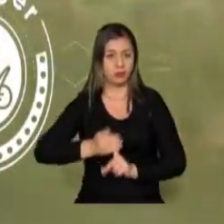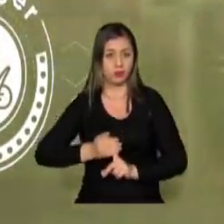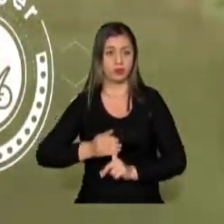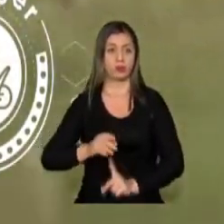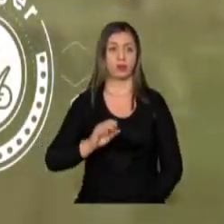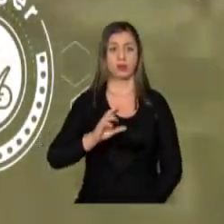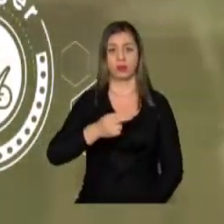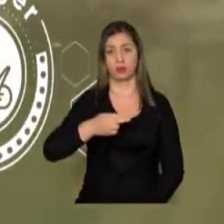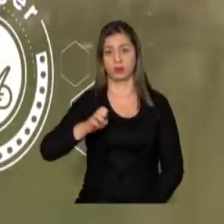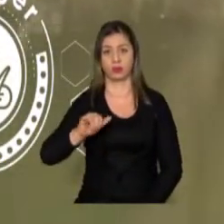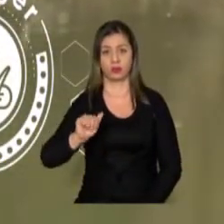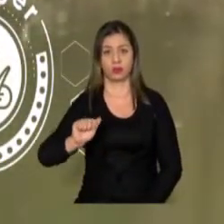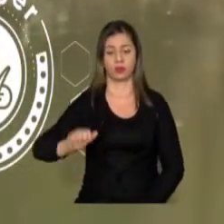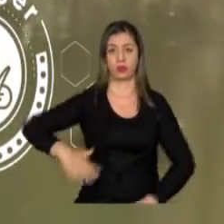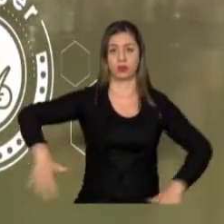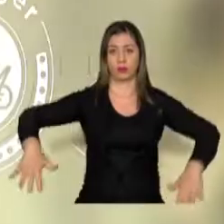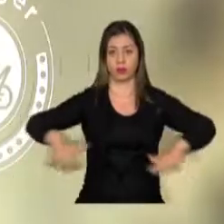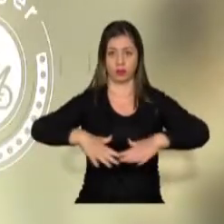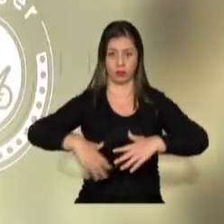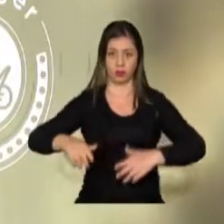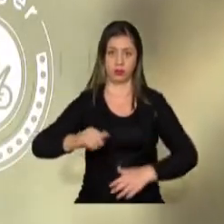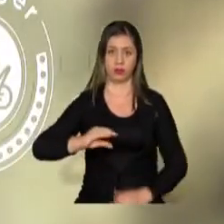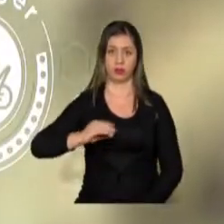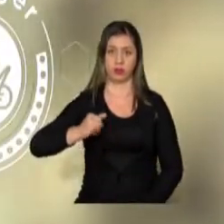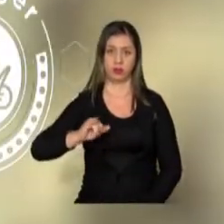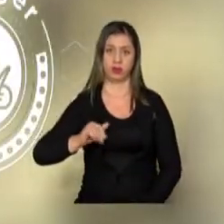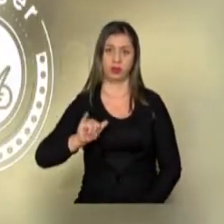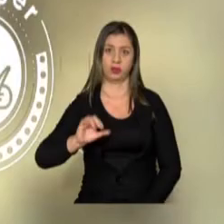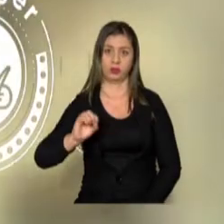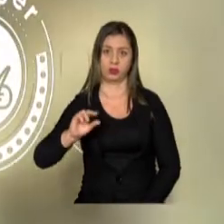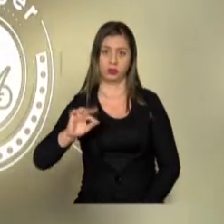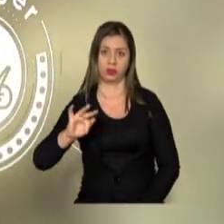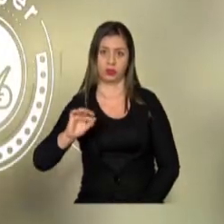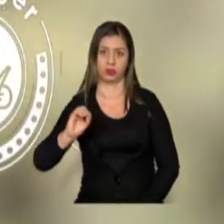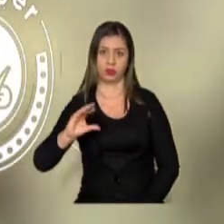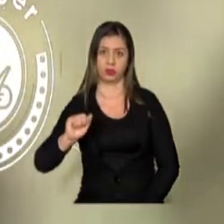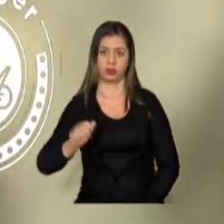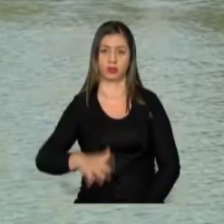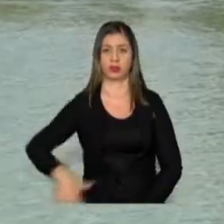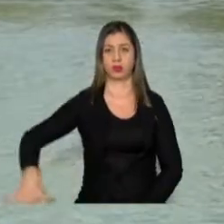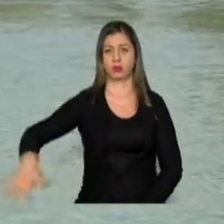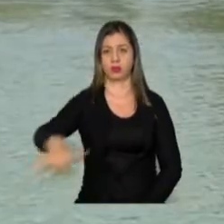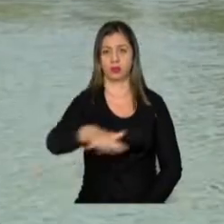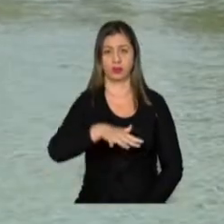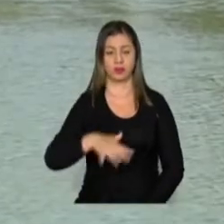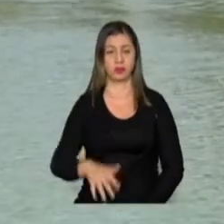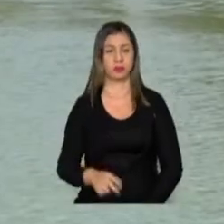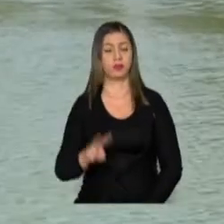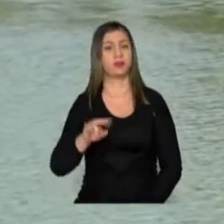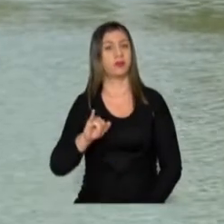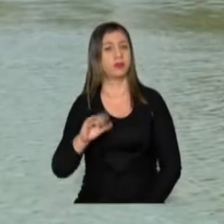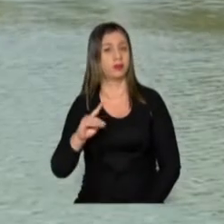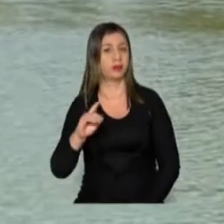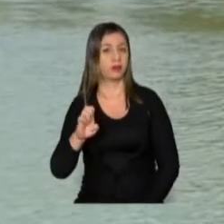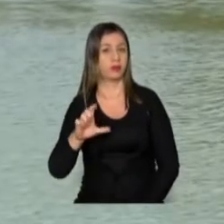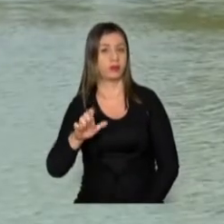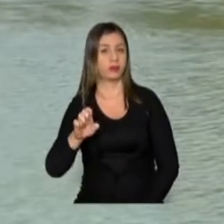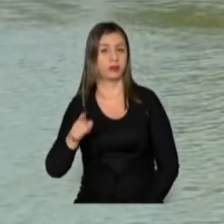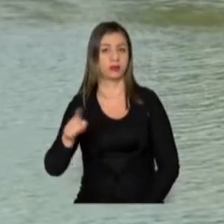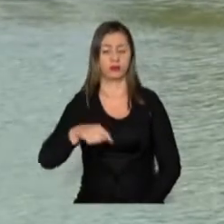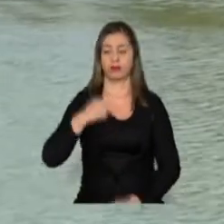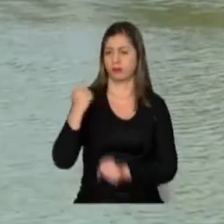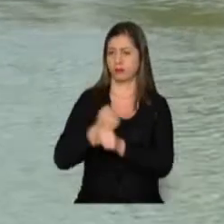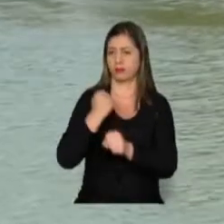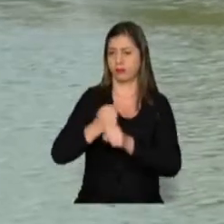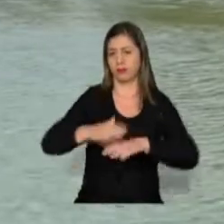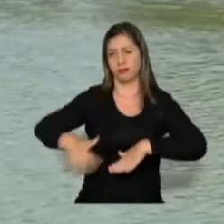Hato Viejo, Maicena, Gota de Leche y Chiquique, en Yotoco, en unas 3.000 hectáreas. Videles es un ejemplo de este trabajo de